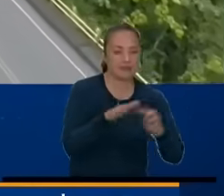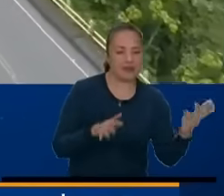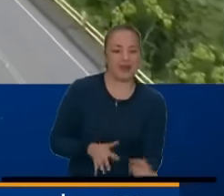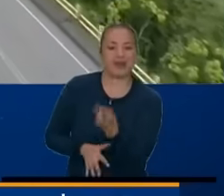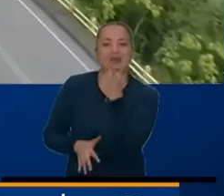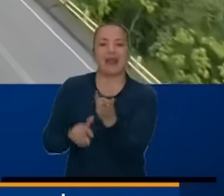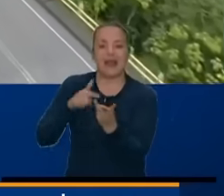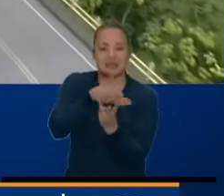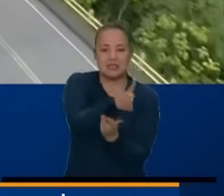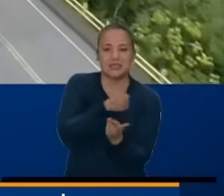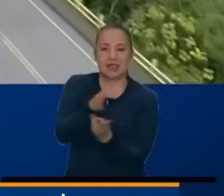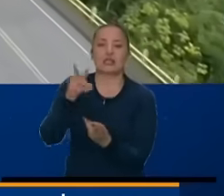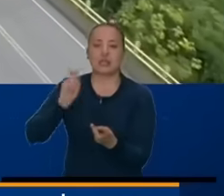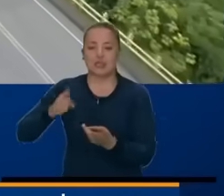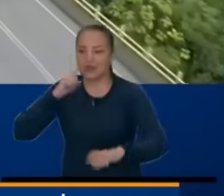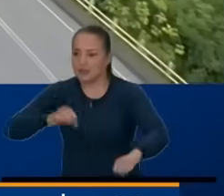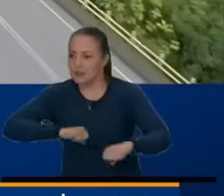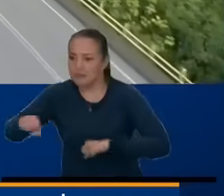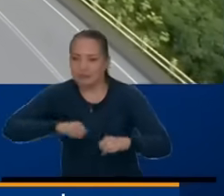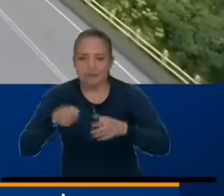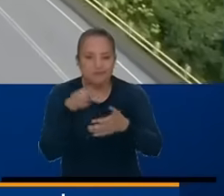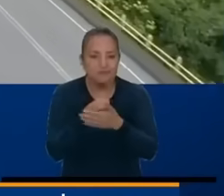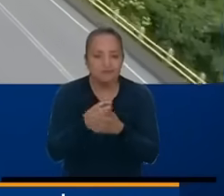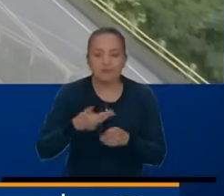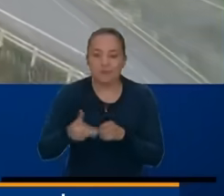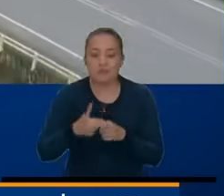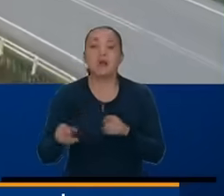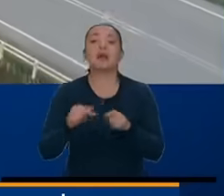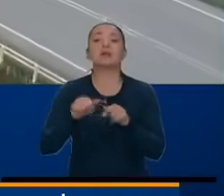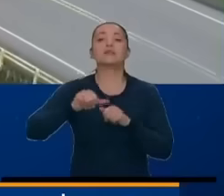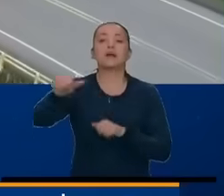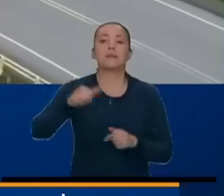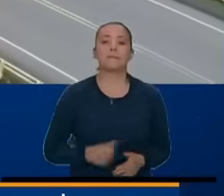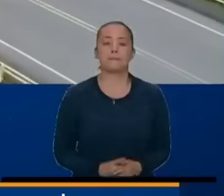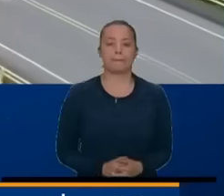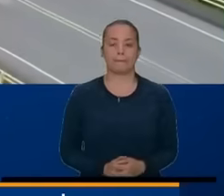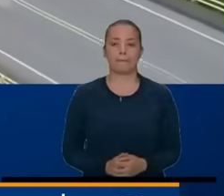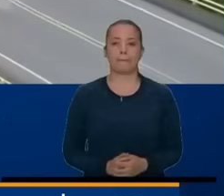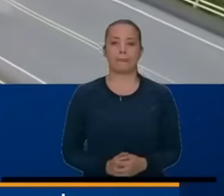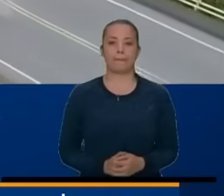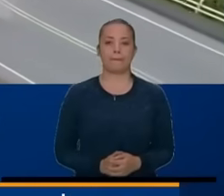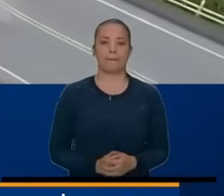que agenciar de corto plazo y las soluciones de largo plazo están previstas.